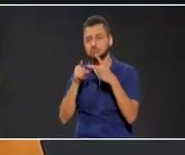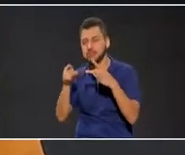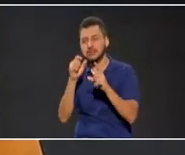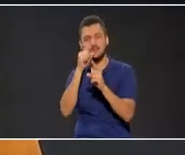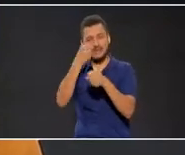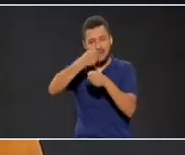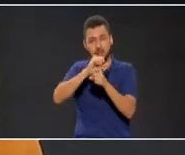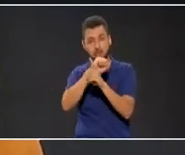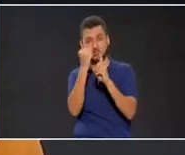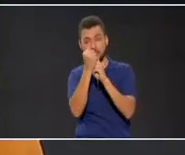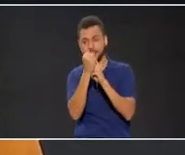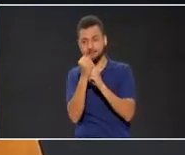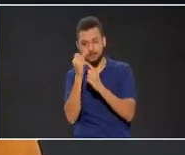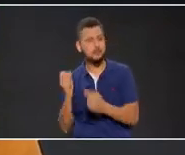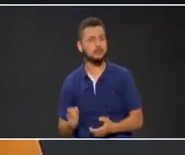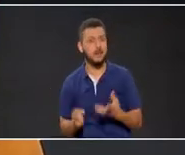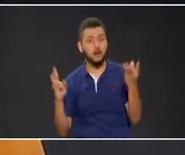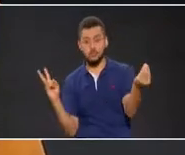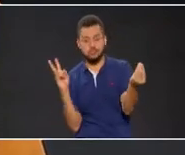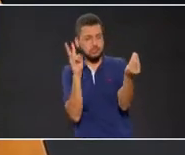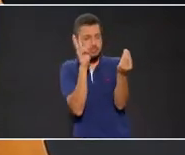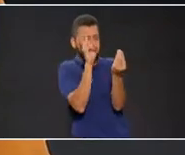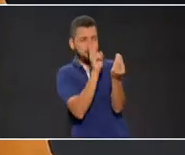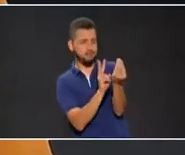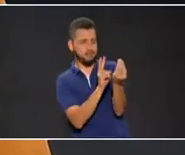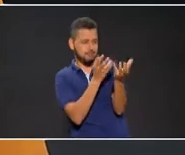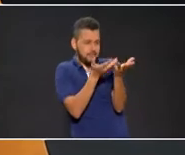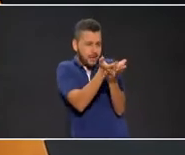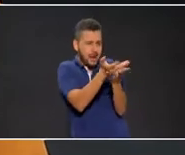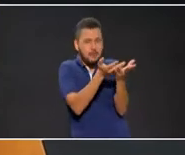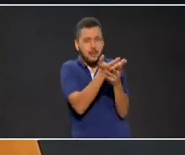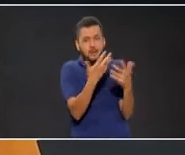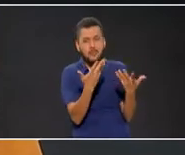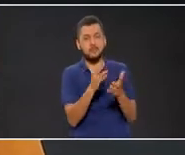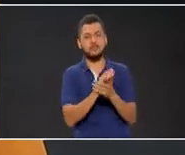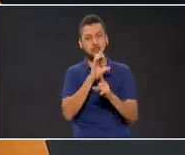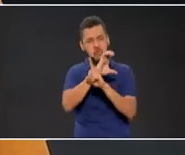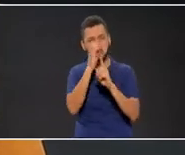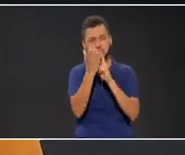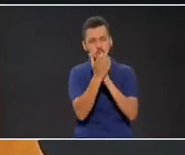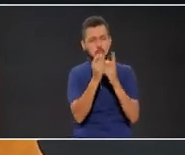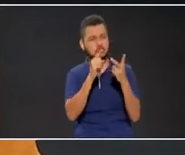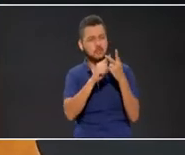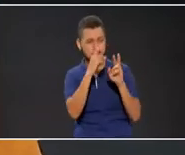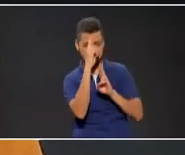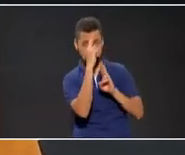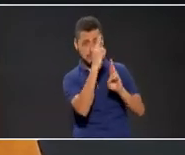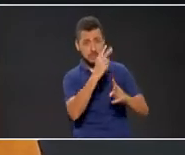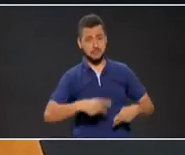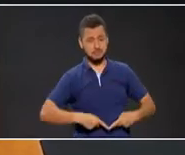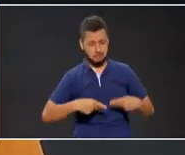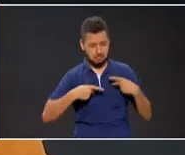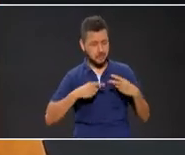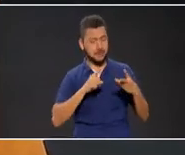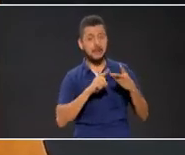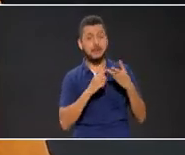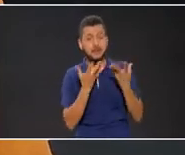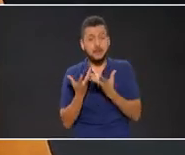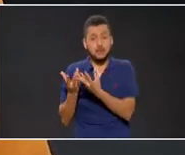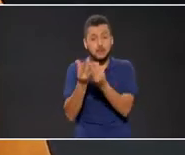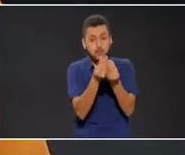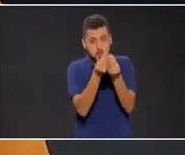desde la formación en cultura para la legalidad respeto para la vida la sana convivencia la